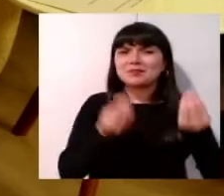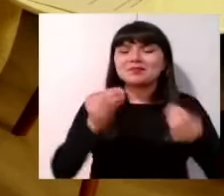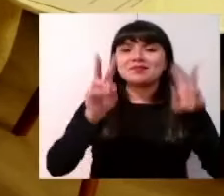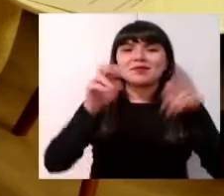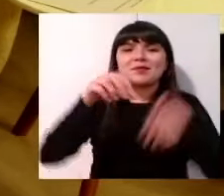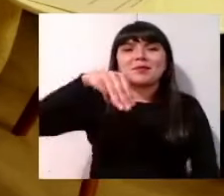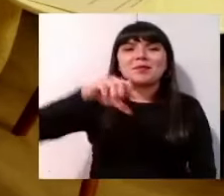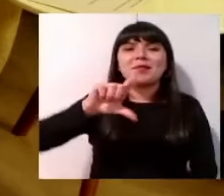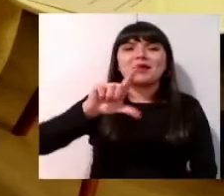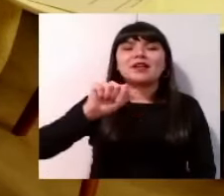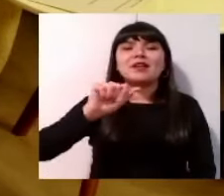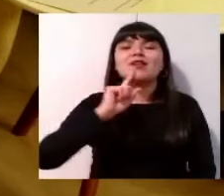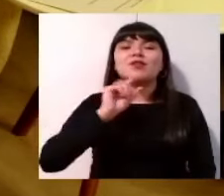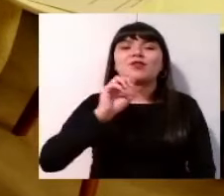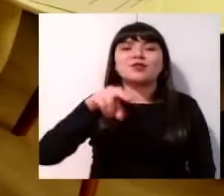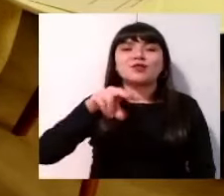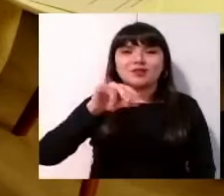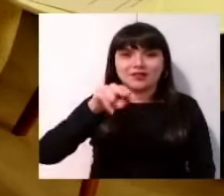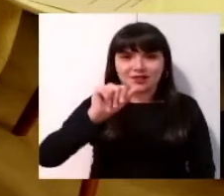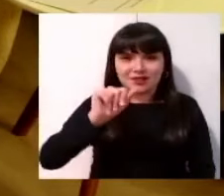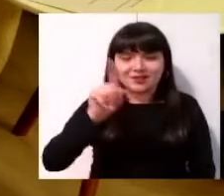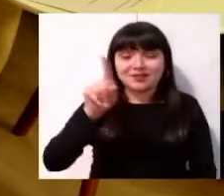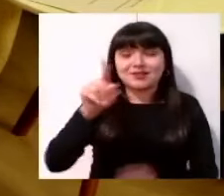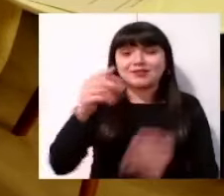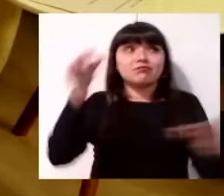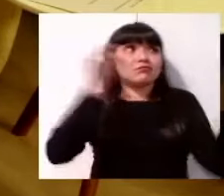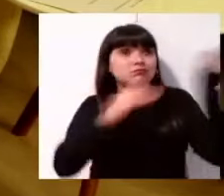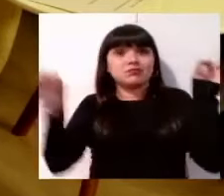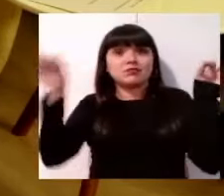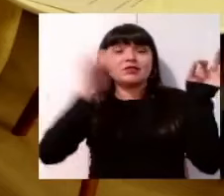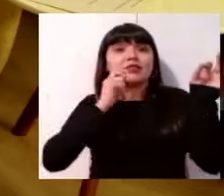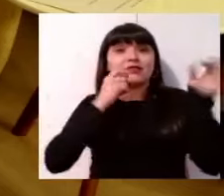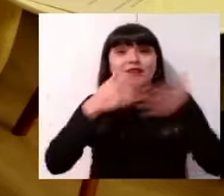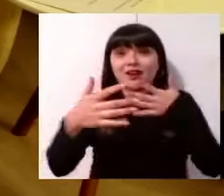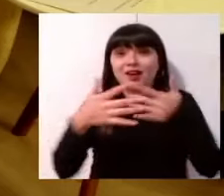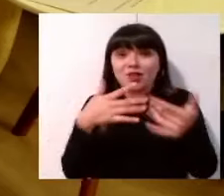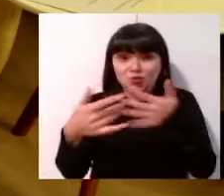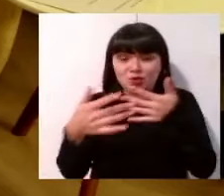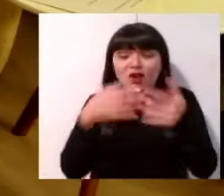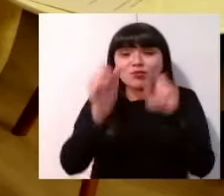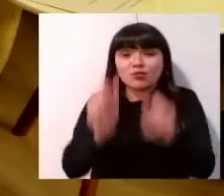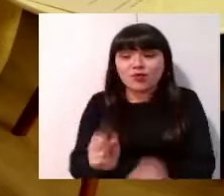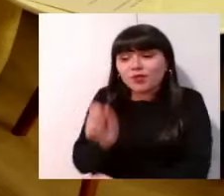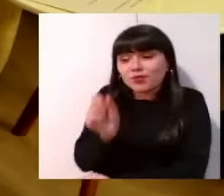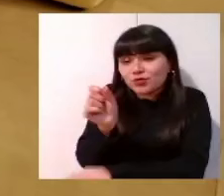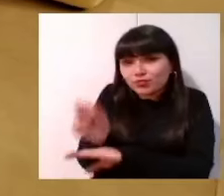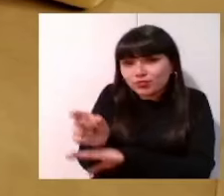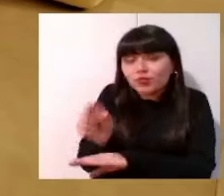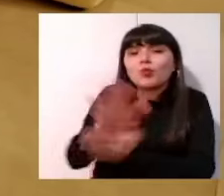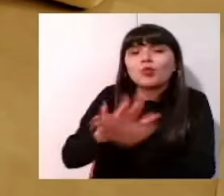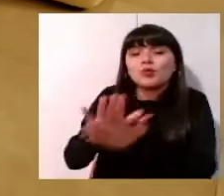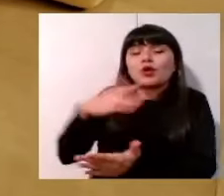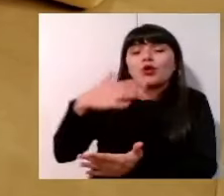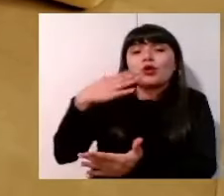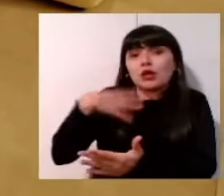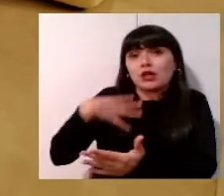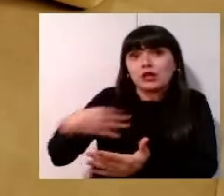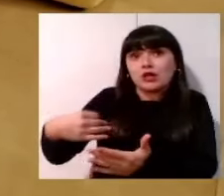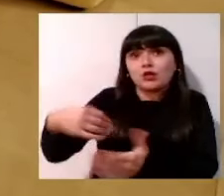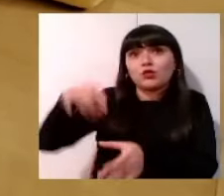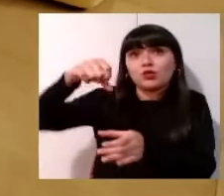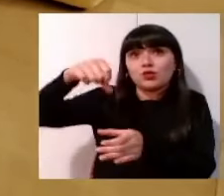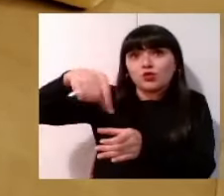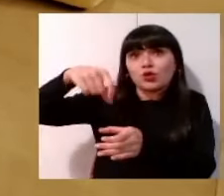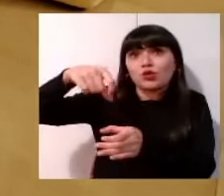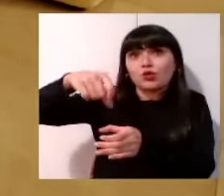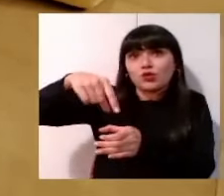que es algo natural que le podemos dar, por ejemplo, en gotita a nuestros hijos. ¿Tú lo recomiendas? ¿No lo encuentras